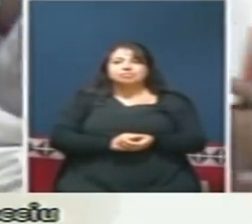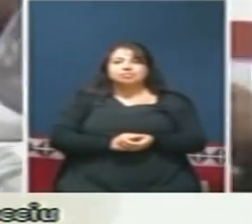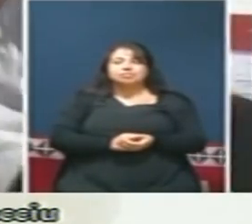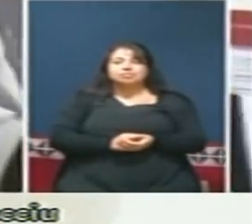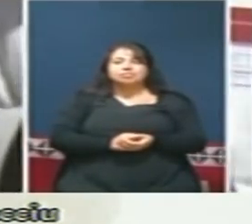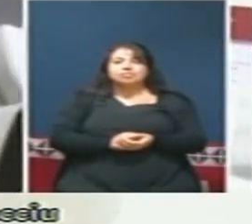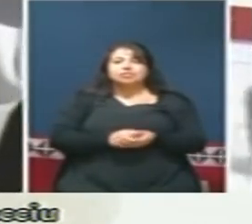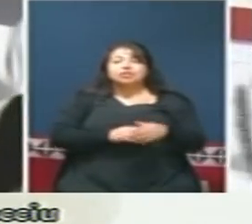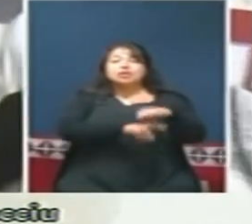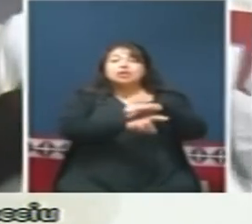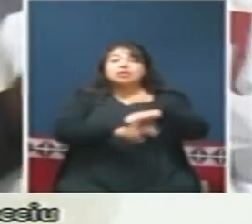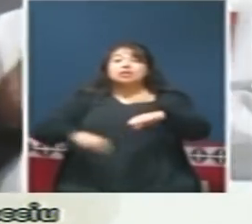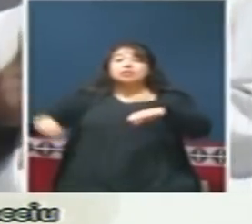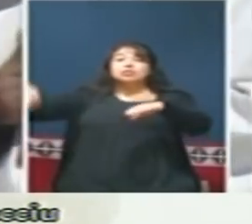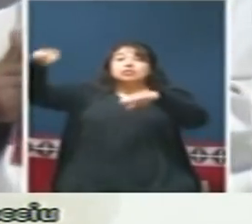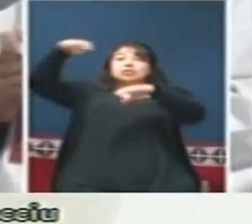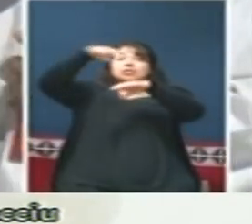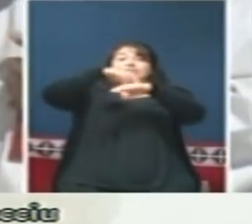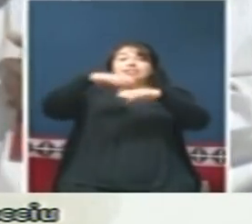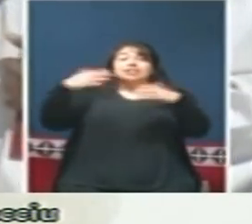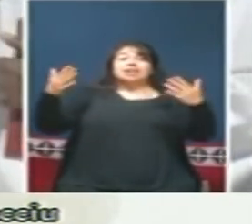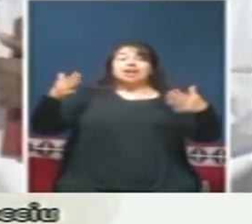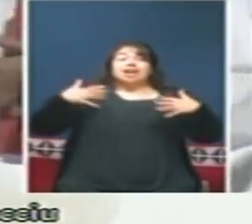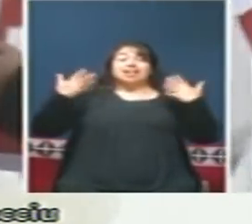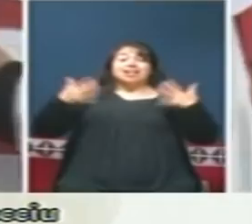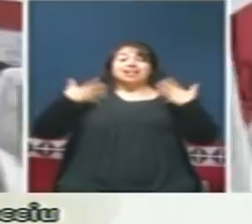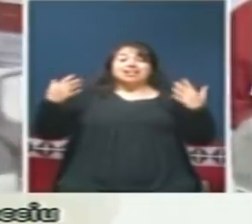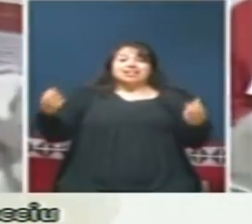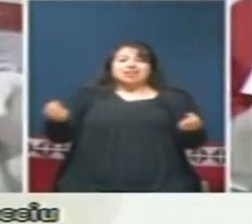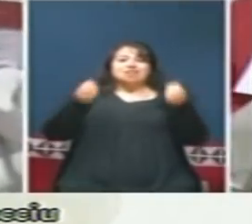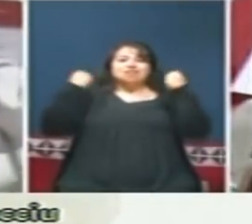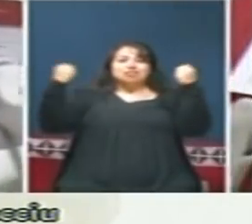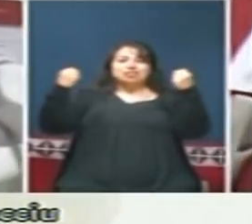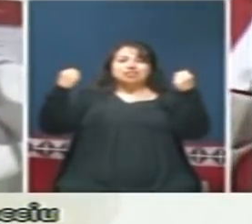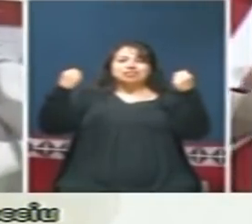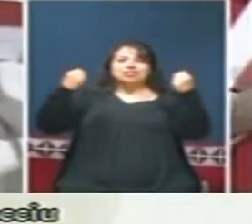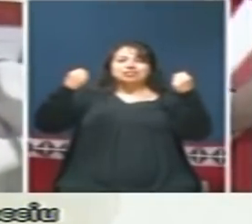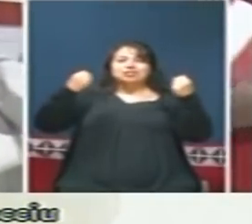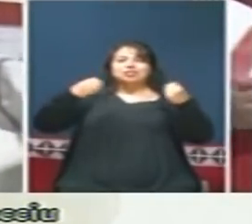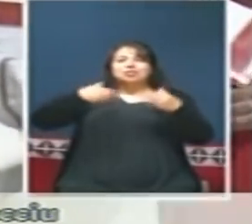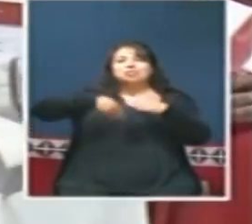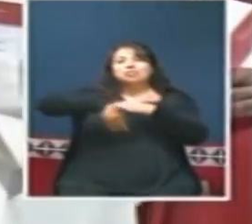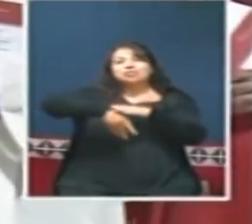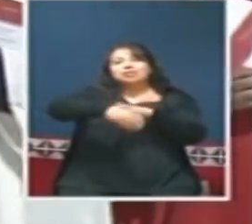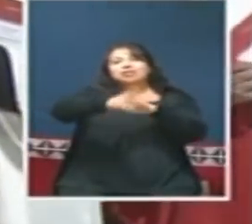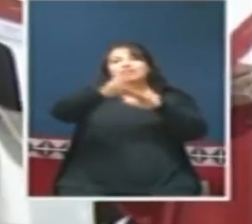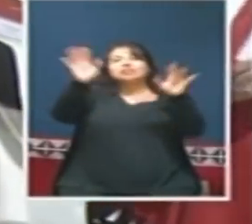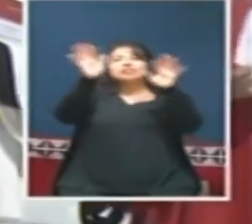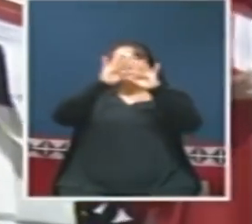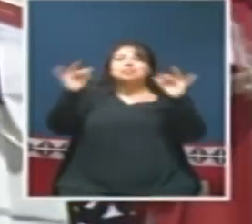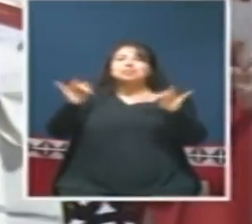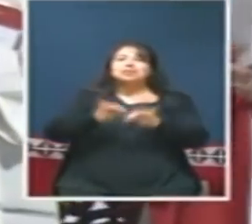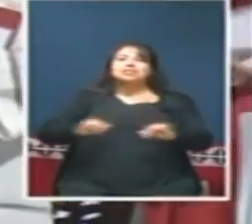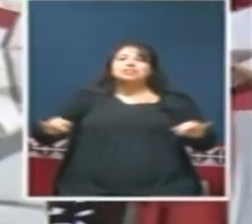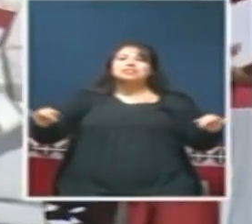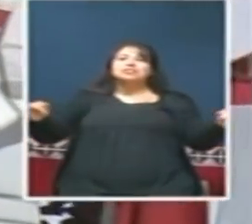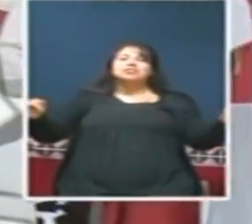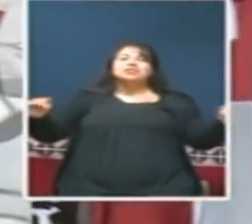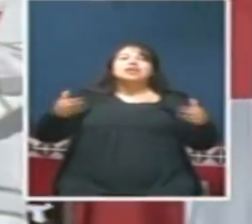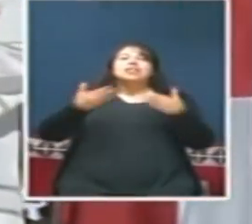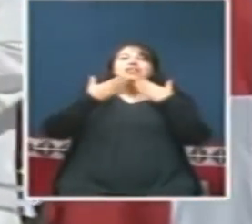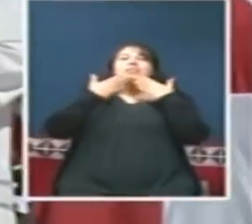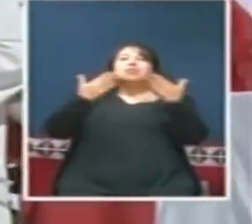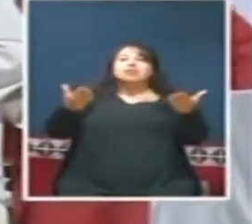Jesús resucitado es nuestra alegría y fortaleza. Podemos ir en paz. Aleluya, aleluya. Demos gracias a